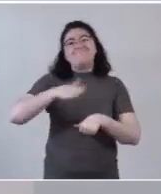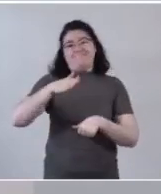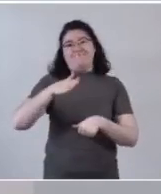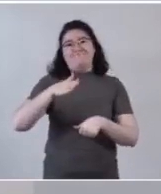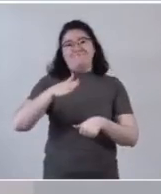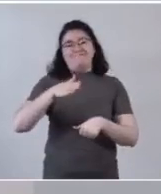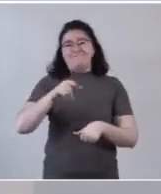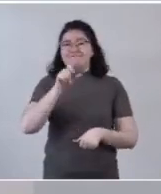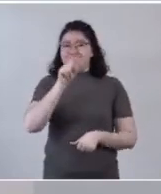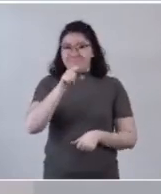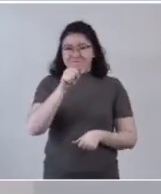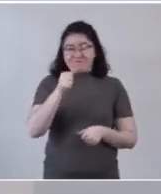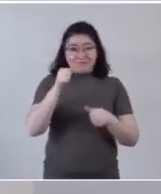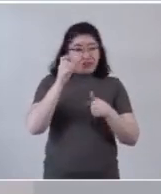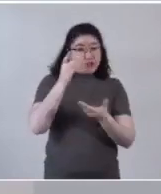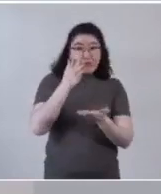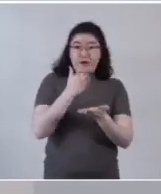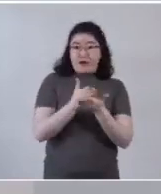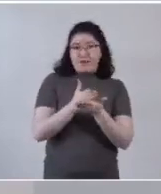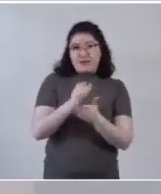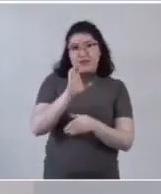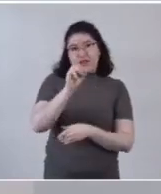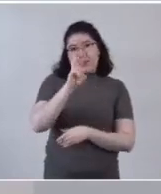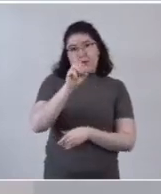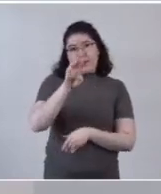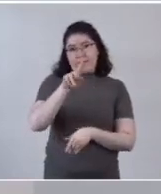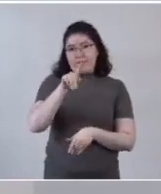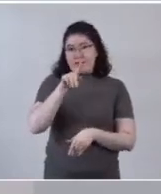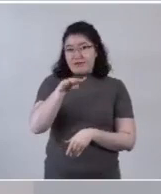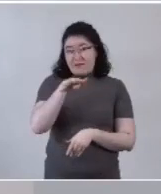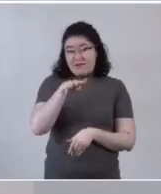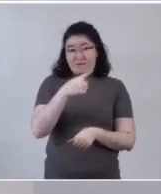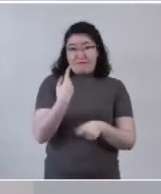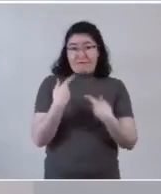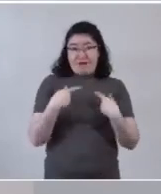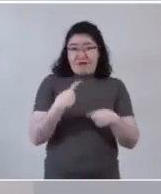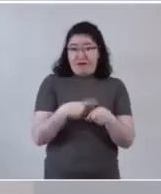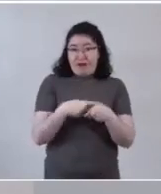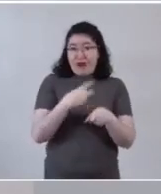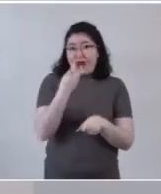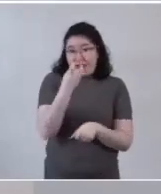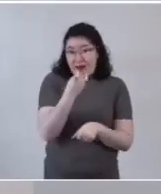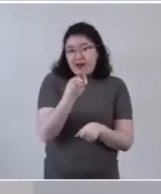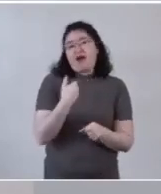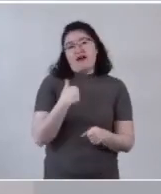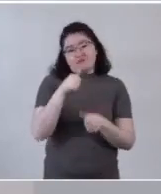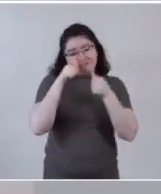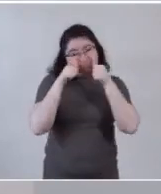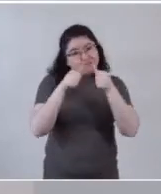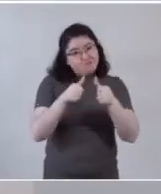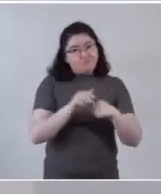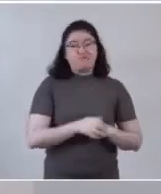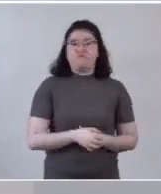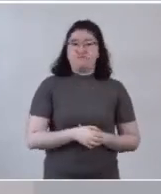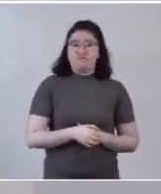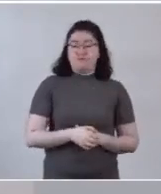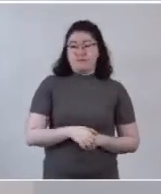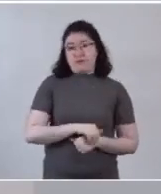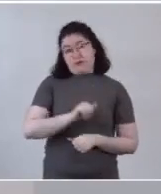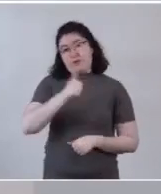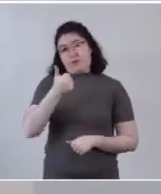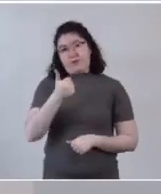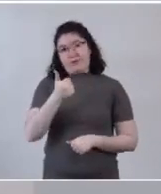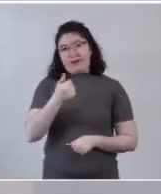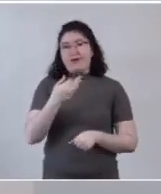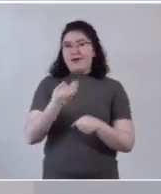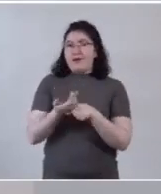la atención de pacientes de COVID-19. Entonces, esta es una parte. La otra es que ya hay un hospital de la Secretaría de la